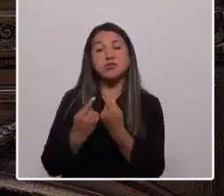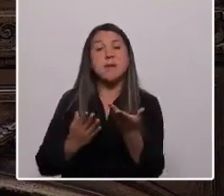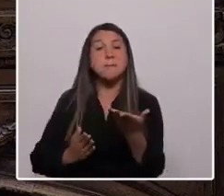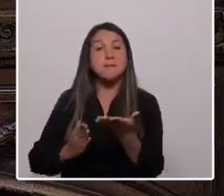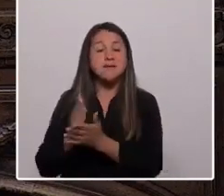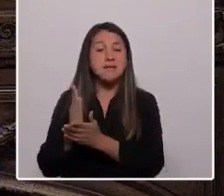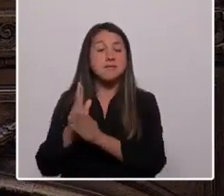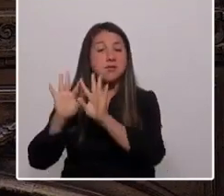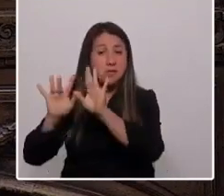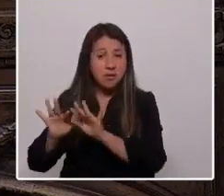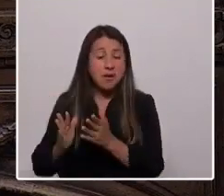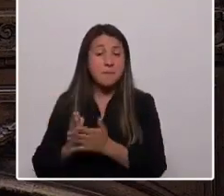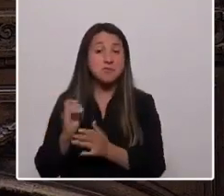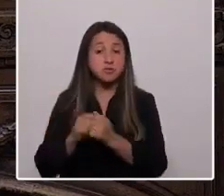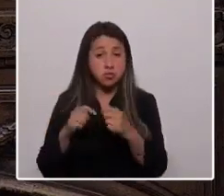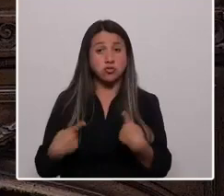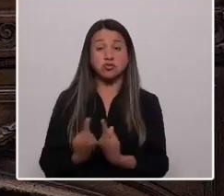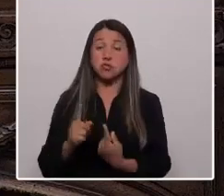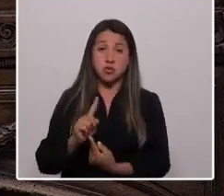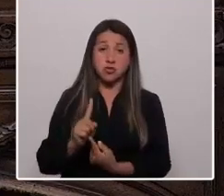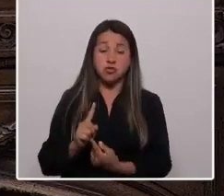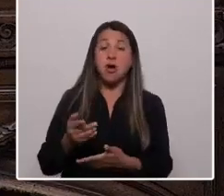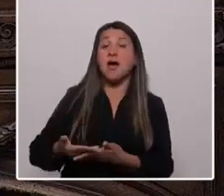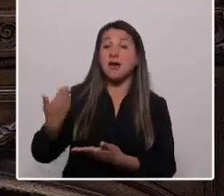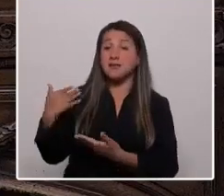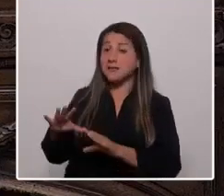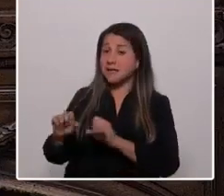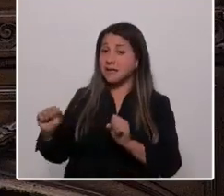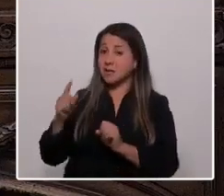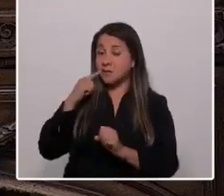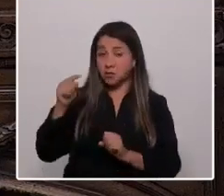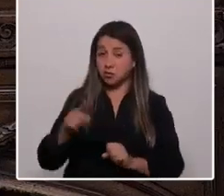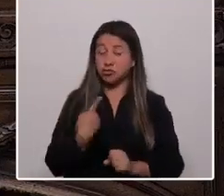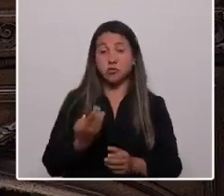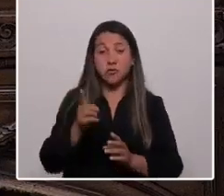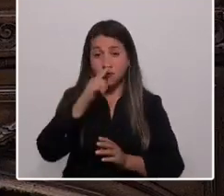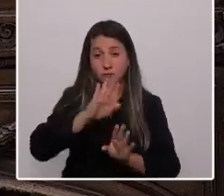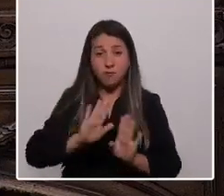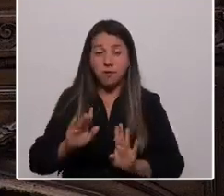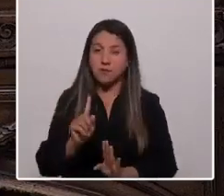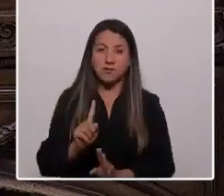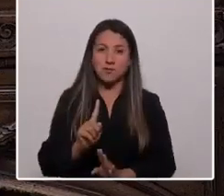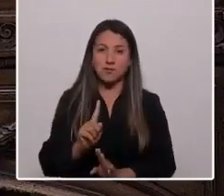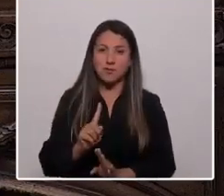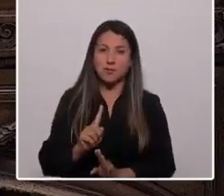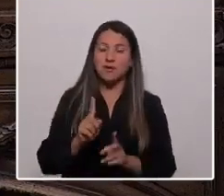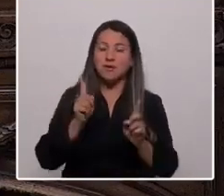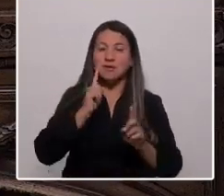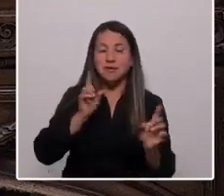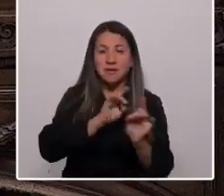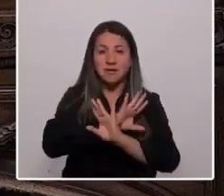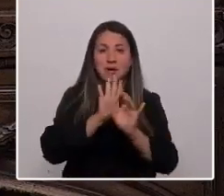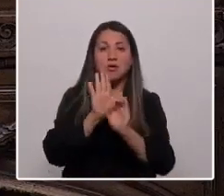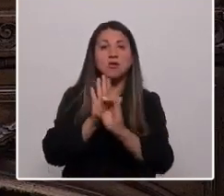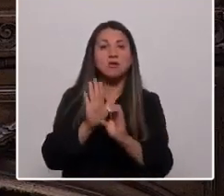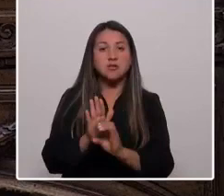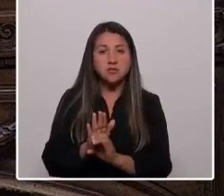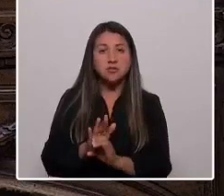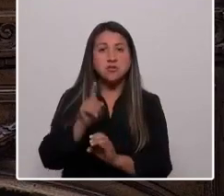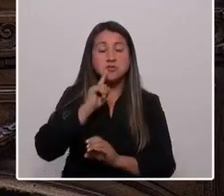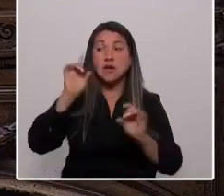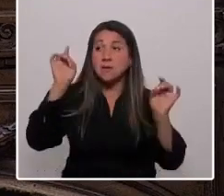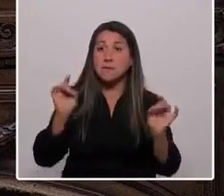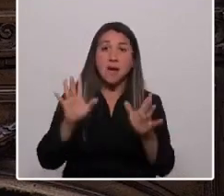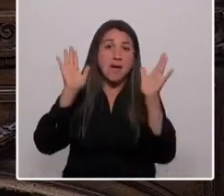con nosotras pero tampoco terminará con nosotras tenemos que tener claro que una constitución no es un acto mágico ni tampoco